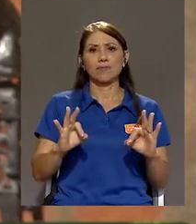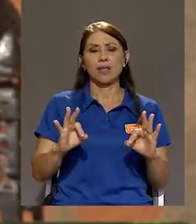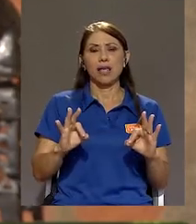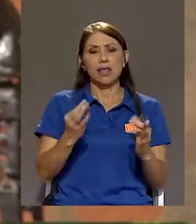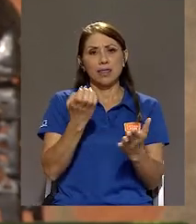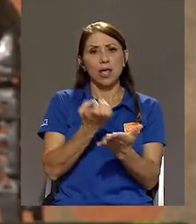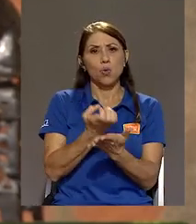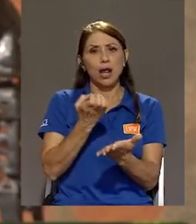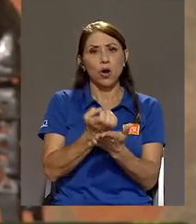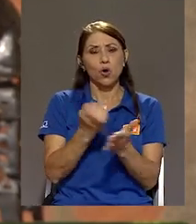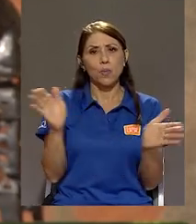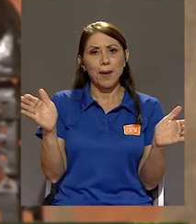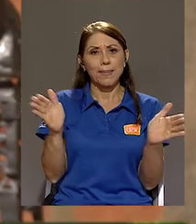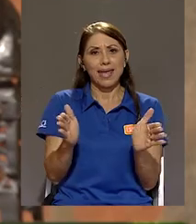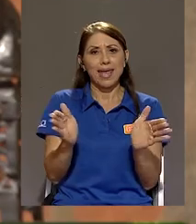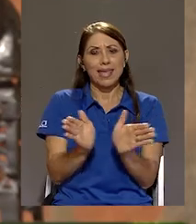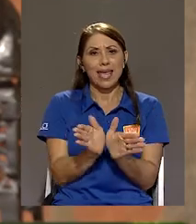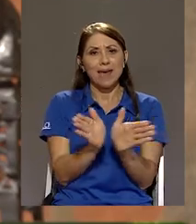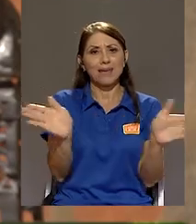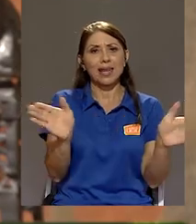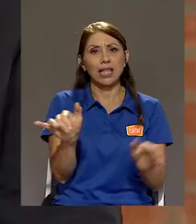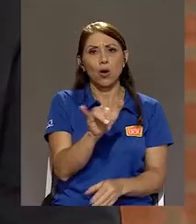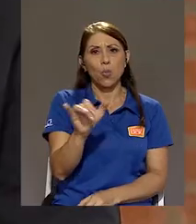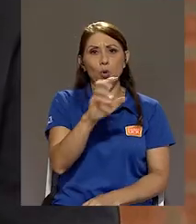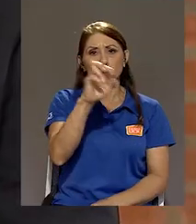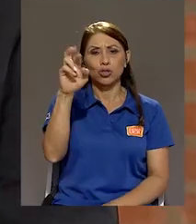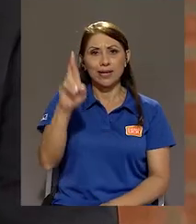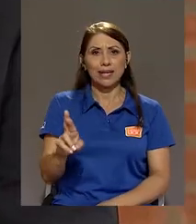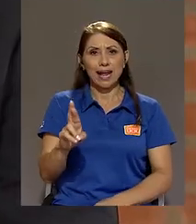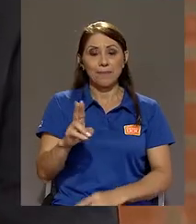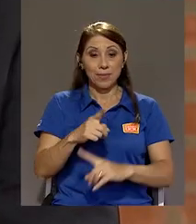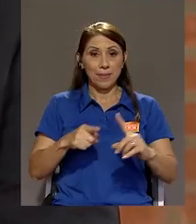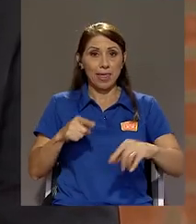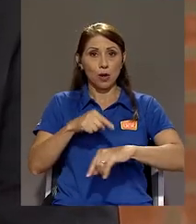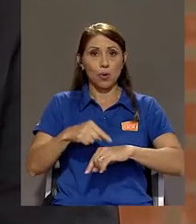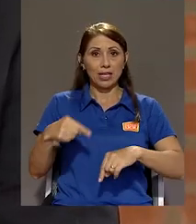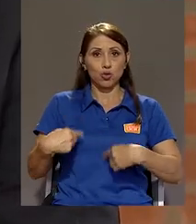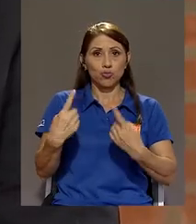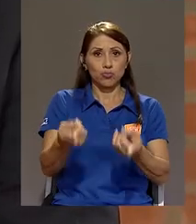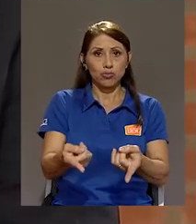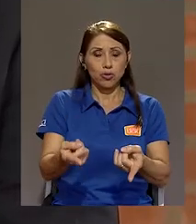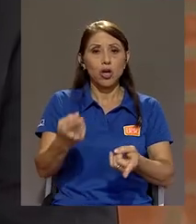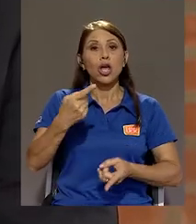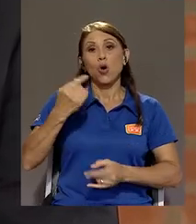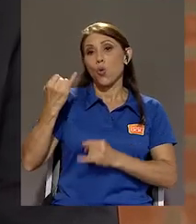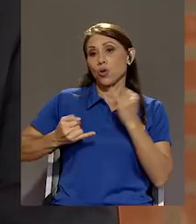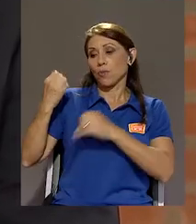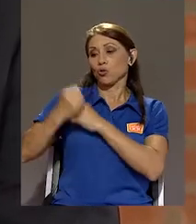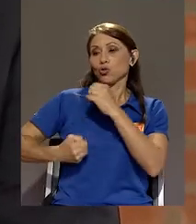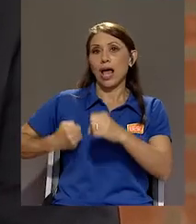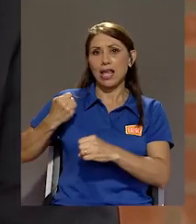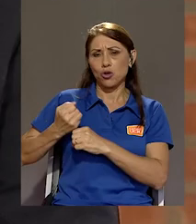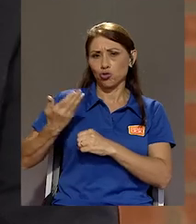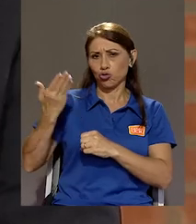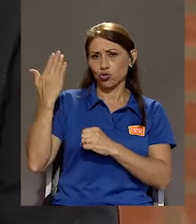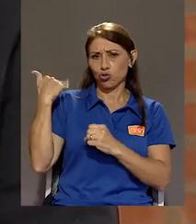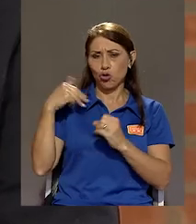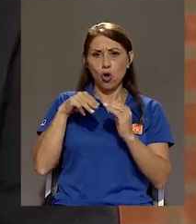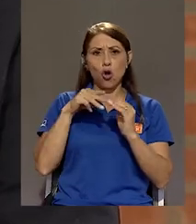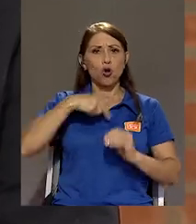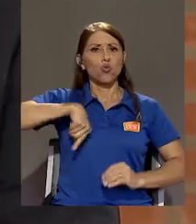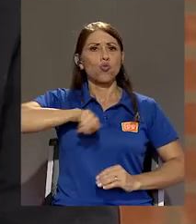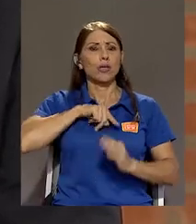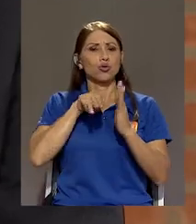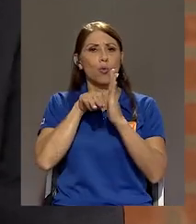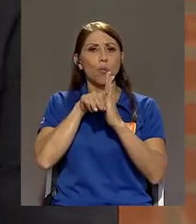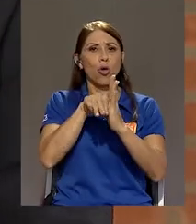de una economía pequeña y abierta como la costarricense. Nuestro modelo de desarrollo en los últimos años, en las últimas décadas,